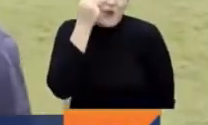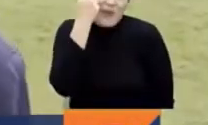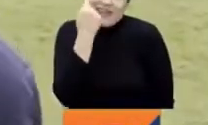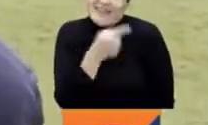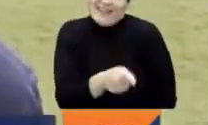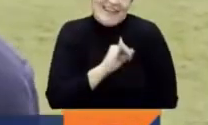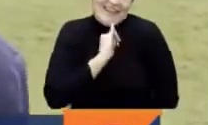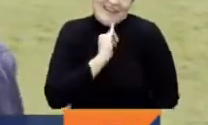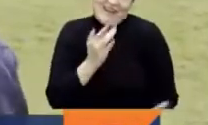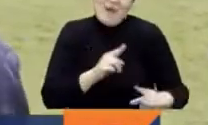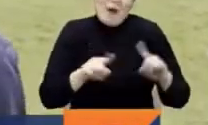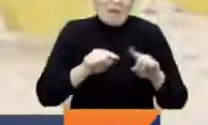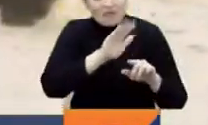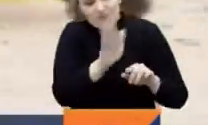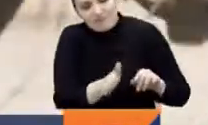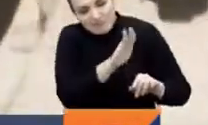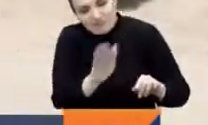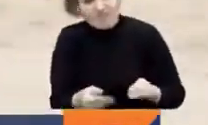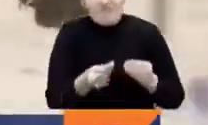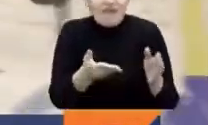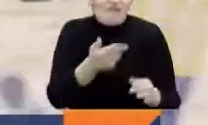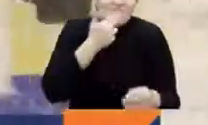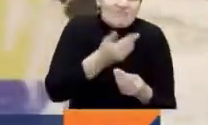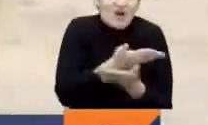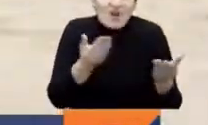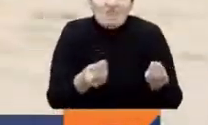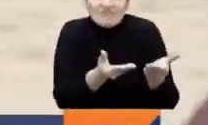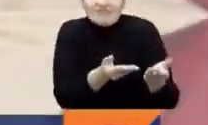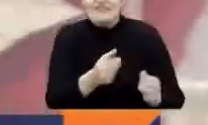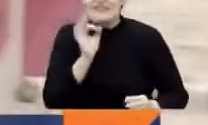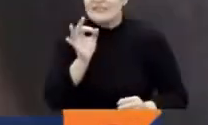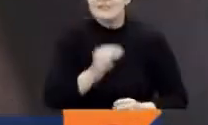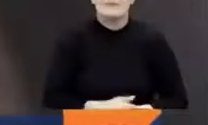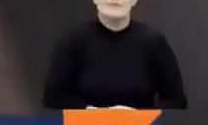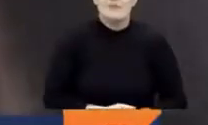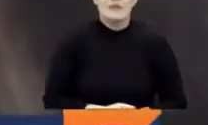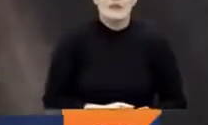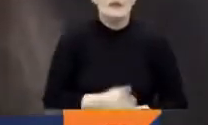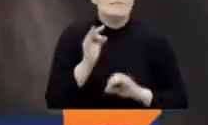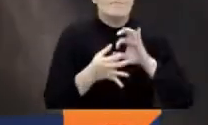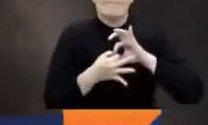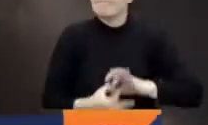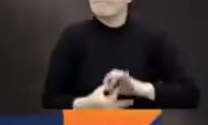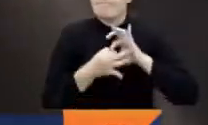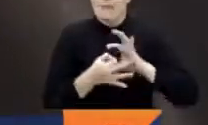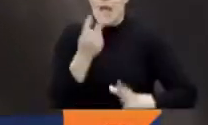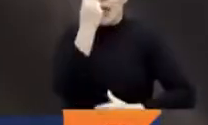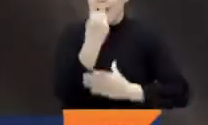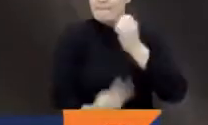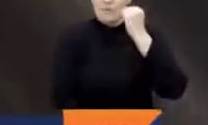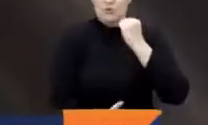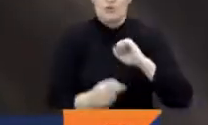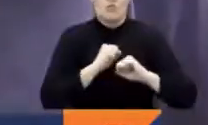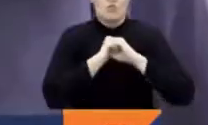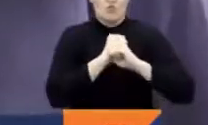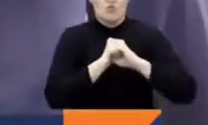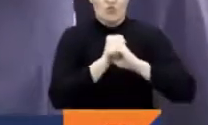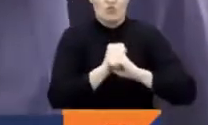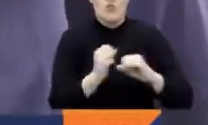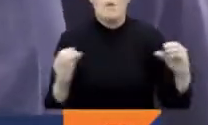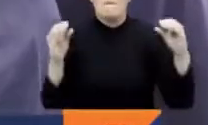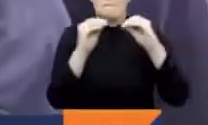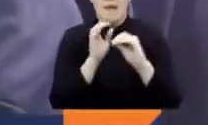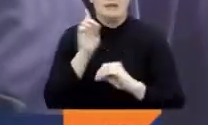entiende, acariciándolo, llevándole premio. Muchos creen que en pista el trabajo es del binomio, es decir, del jinete y del caballo. Pero sin los